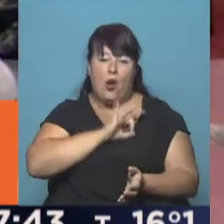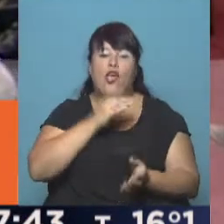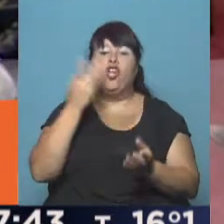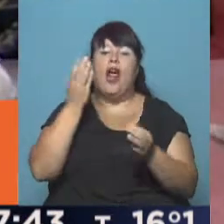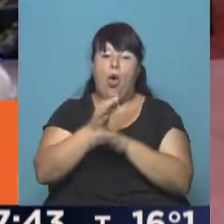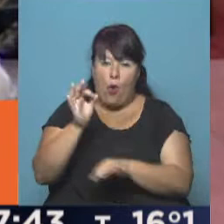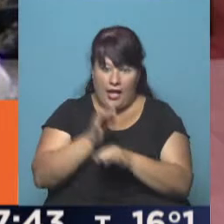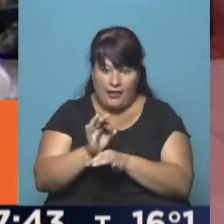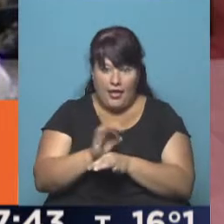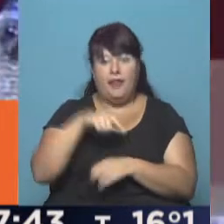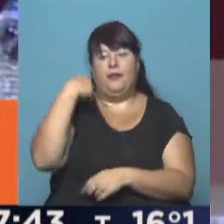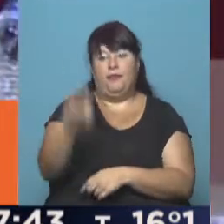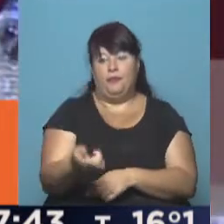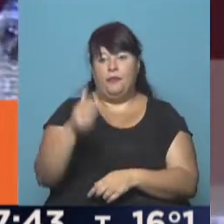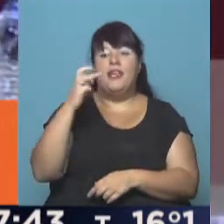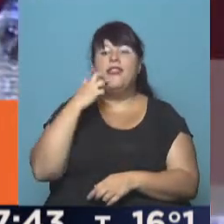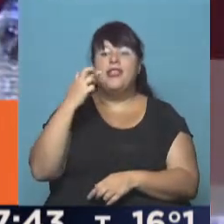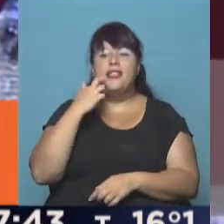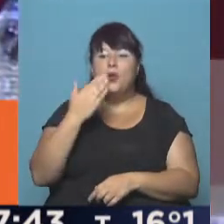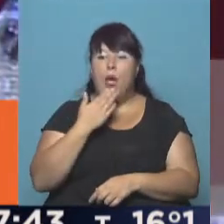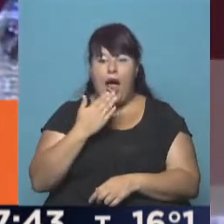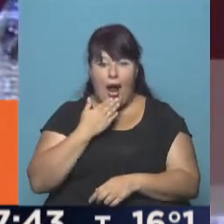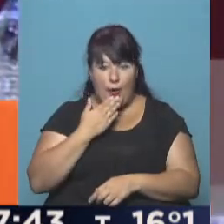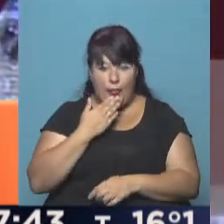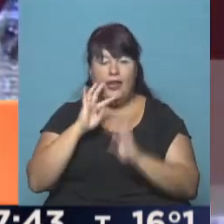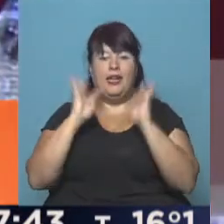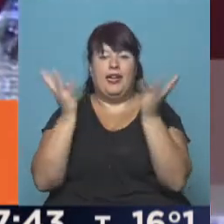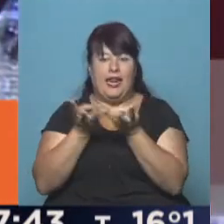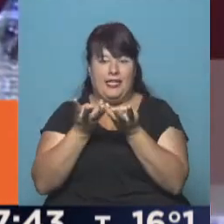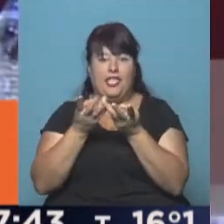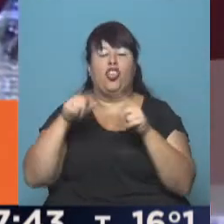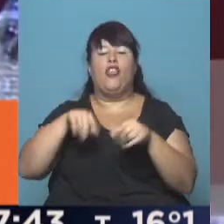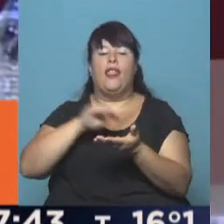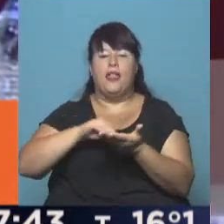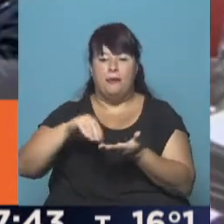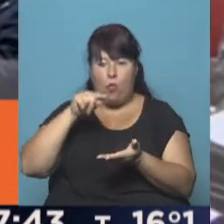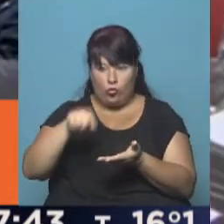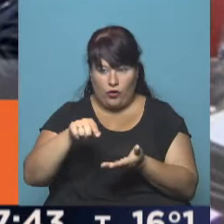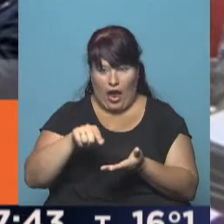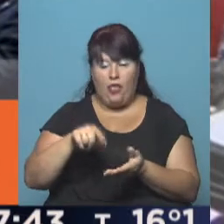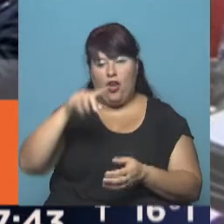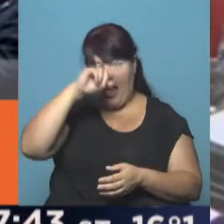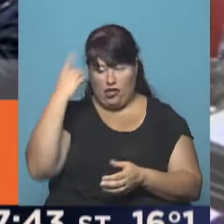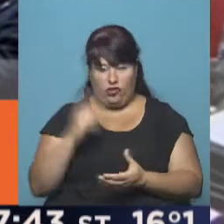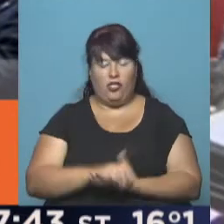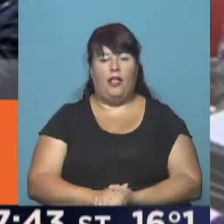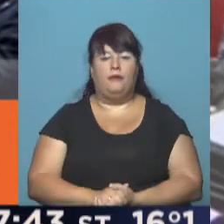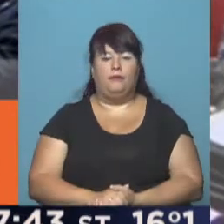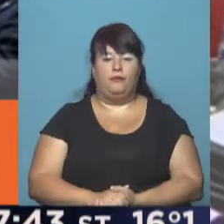educativa llega el próximo 19 de abril al recinto de la Cámara de Diputados de la Nación.